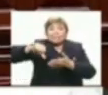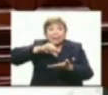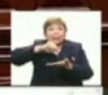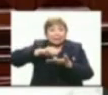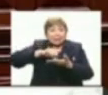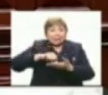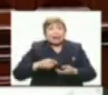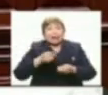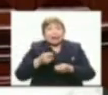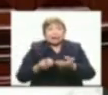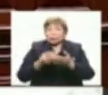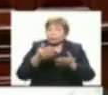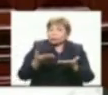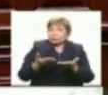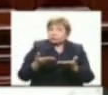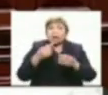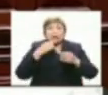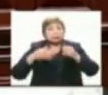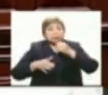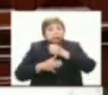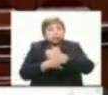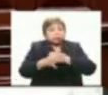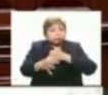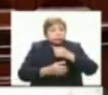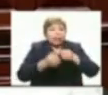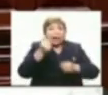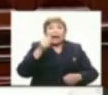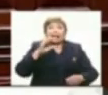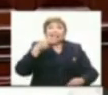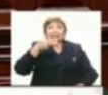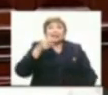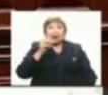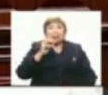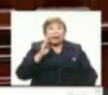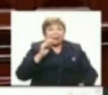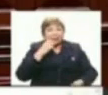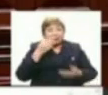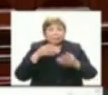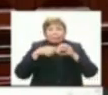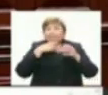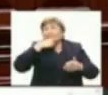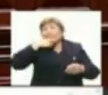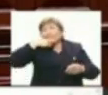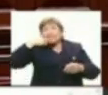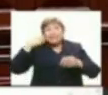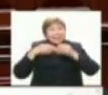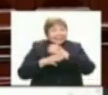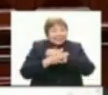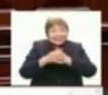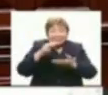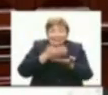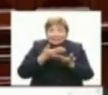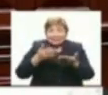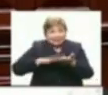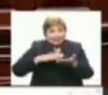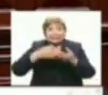industriales acuícolas. La producción de anchoveta en salazón, charqui y embutidos con los pescadores